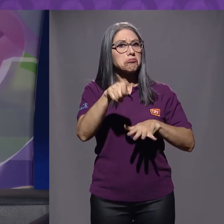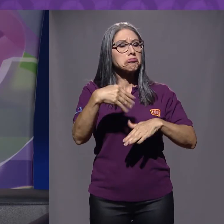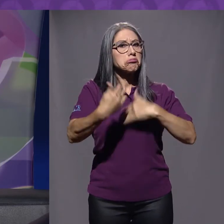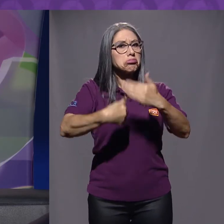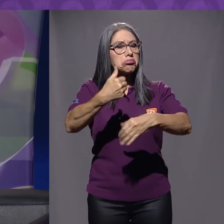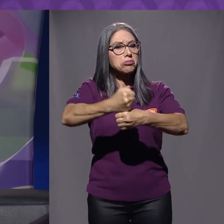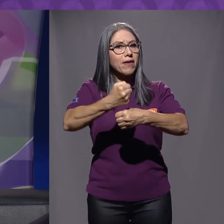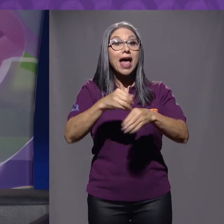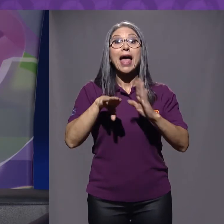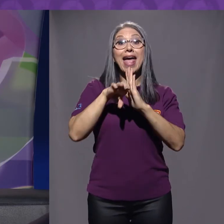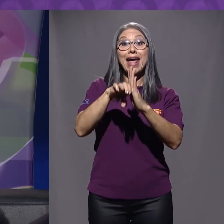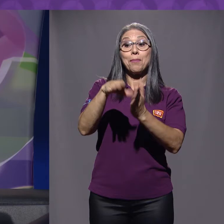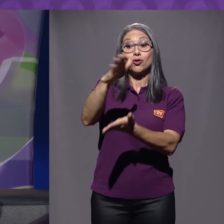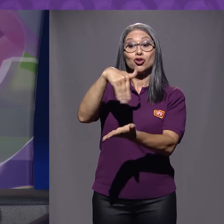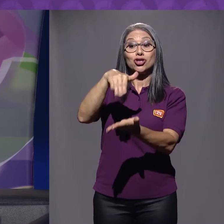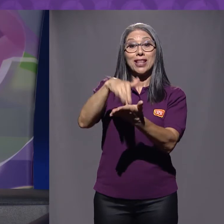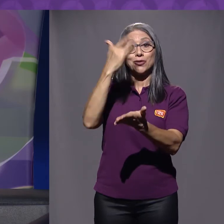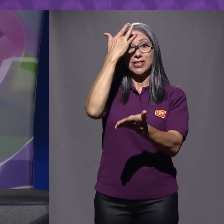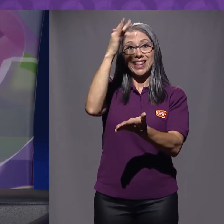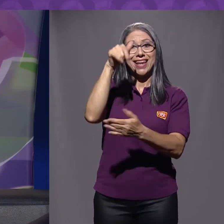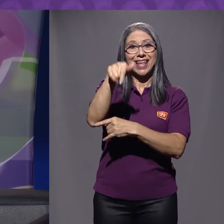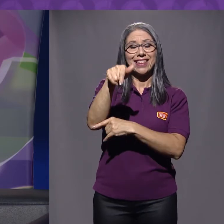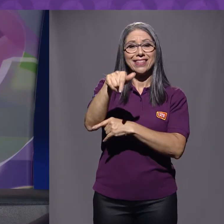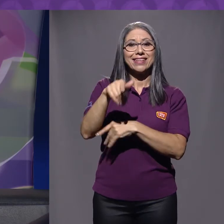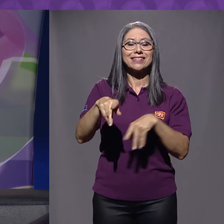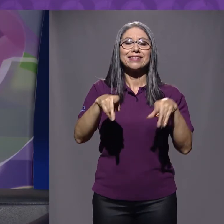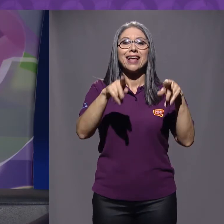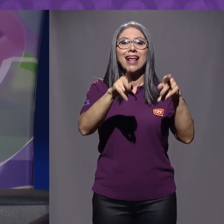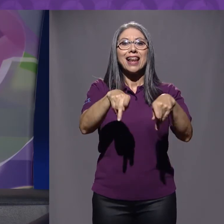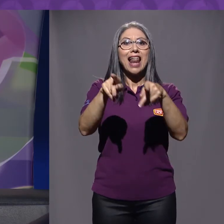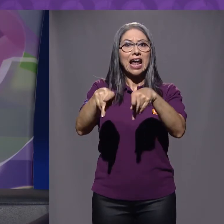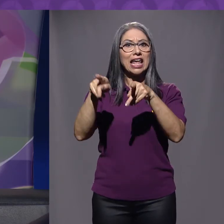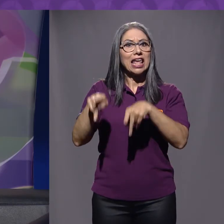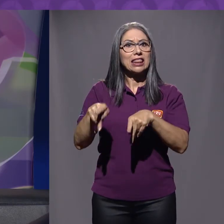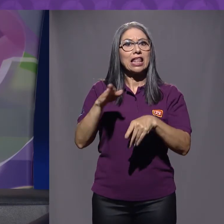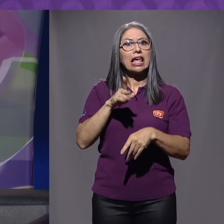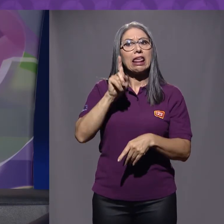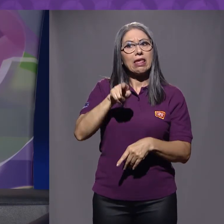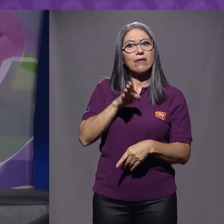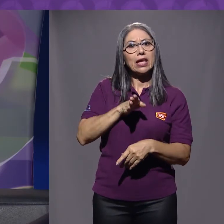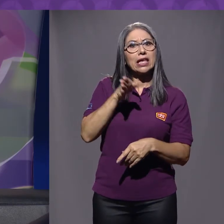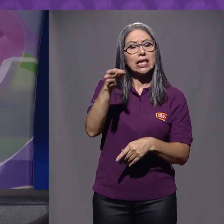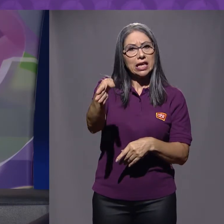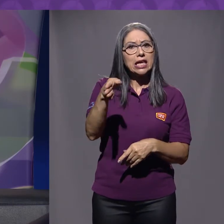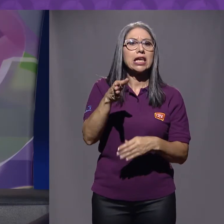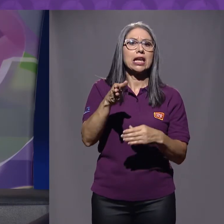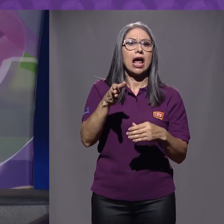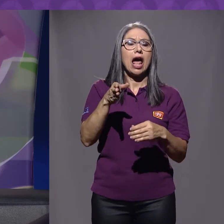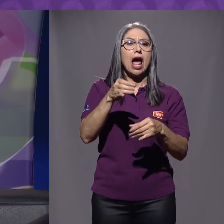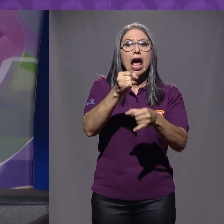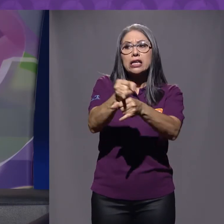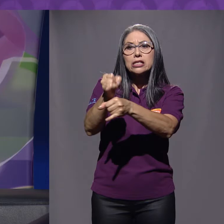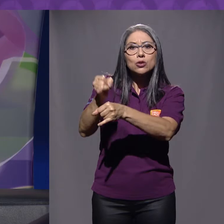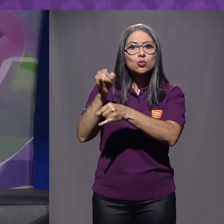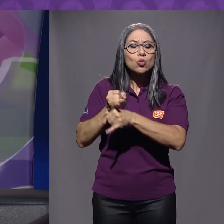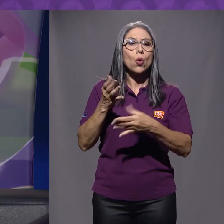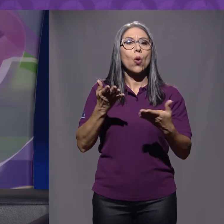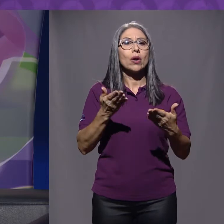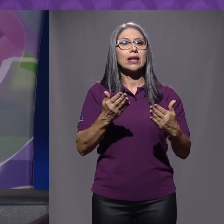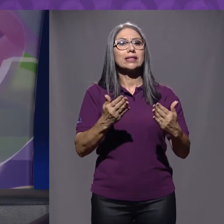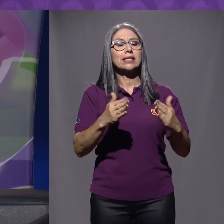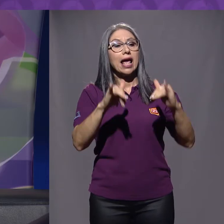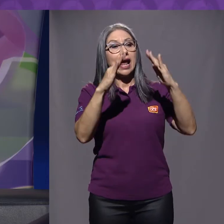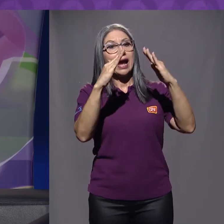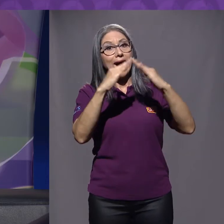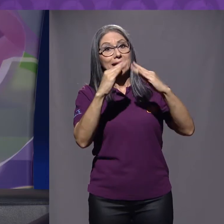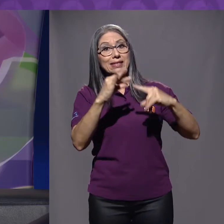centros inteligentes, por ejemplo, la gente que está dentro de la institucionalidad, en hogares de larga estancia, que estamos trabajándolo